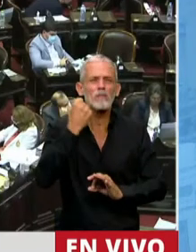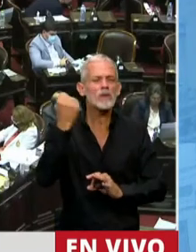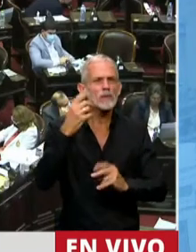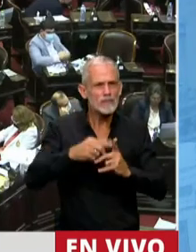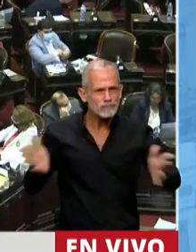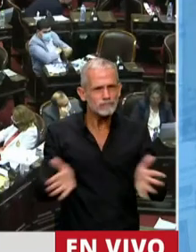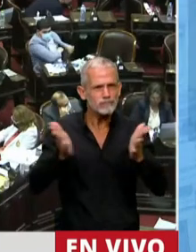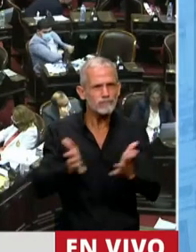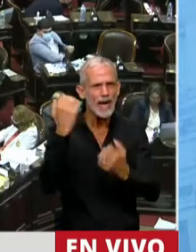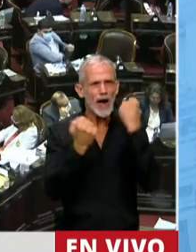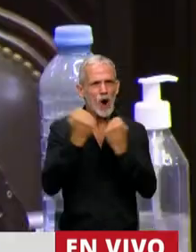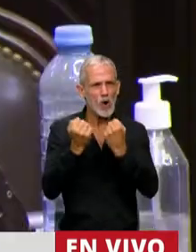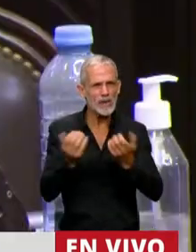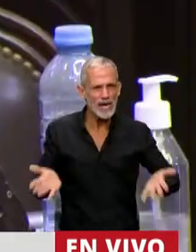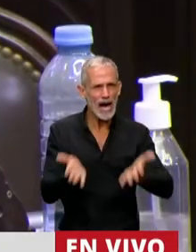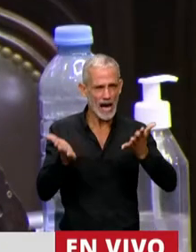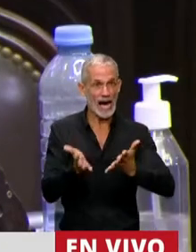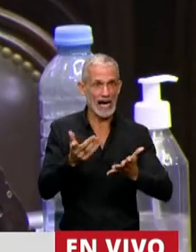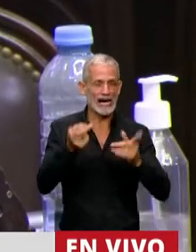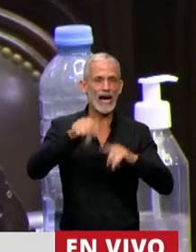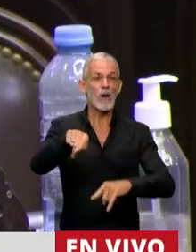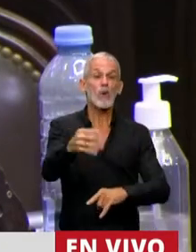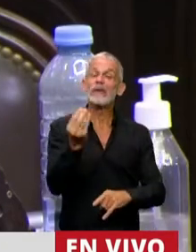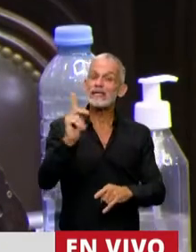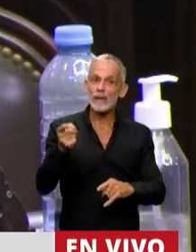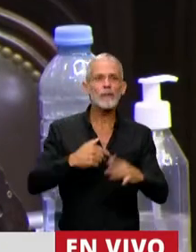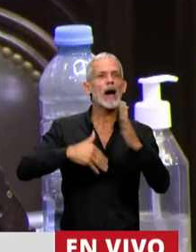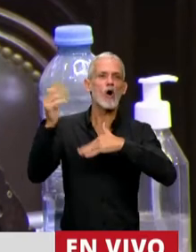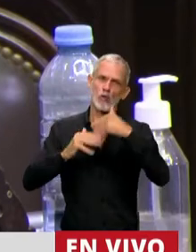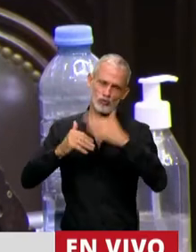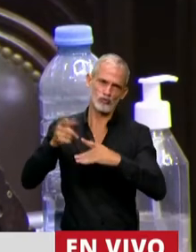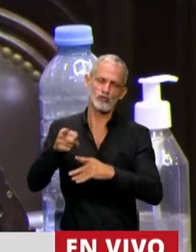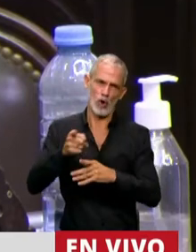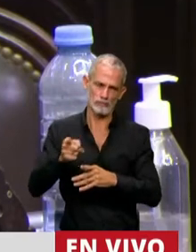reactivación económica en nuestro país y principalmente para el sector de la construcción,